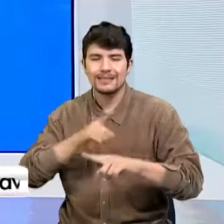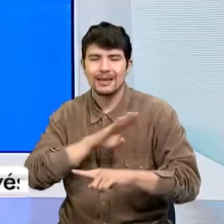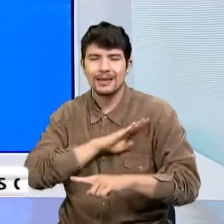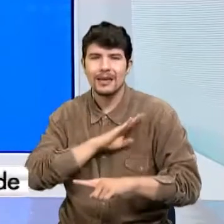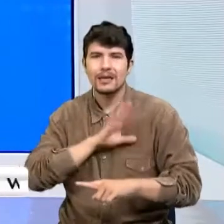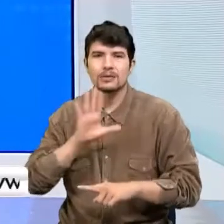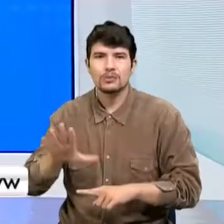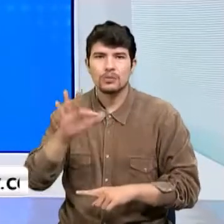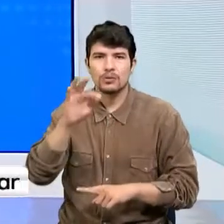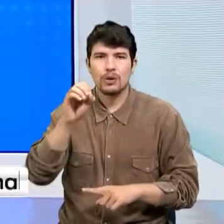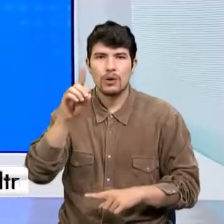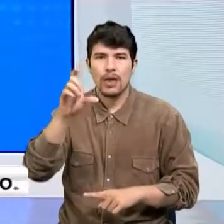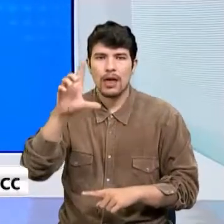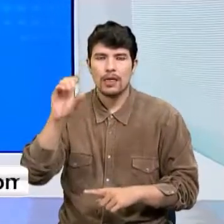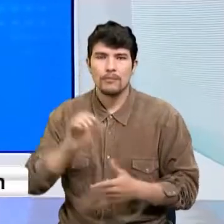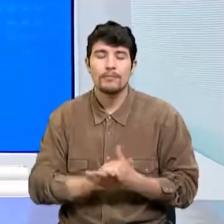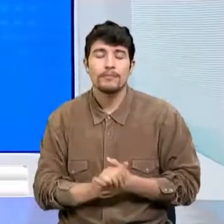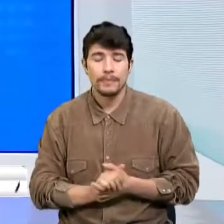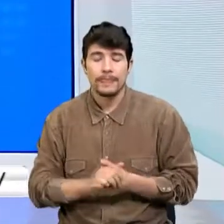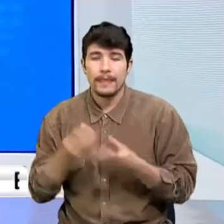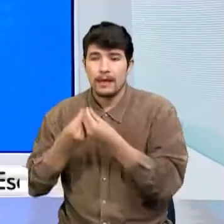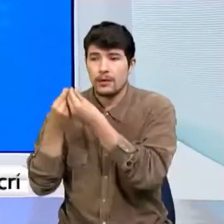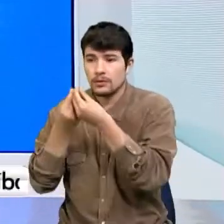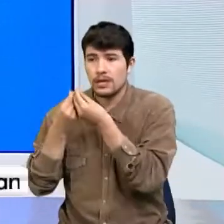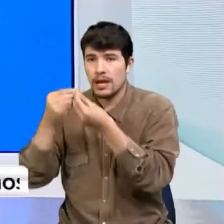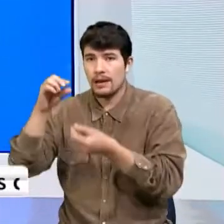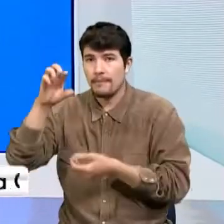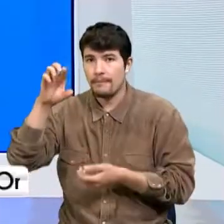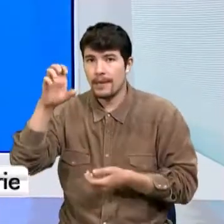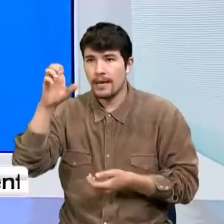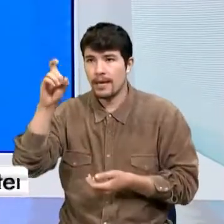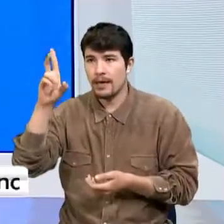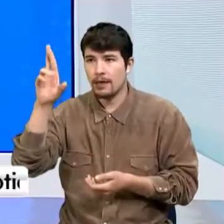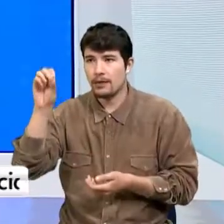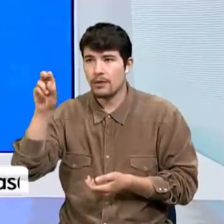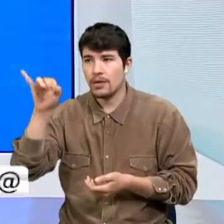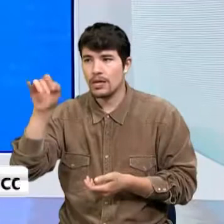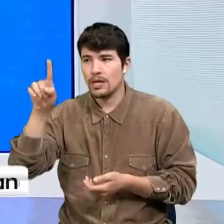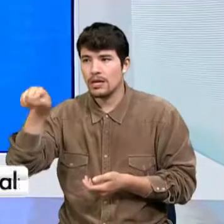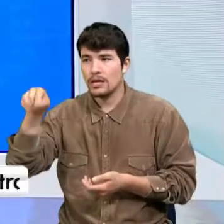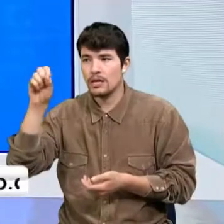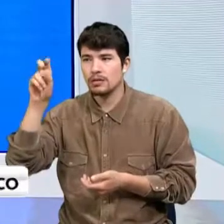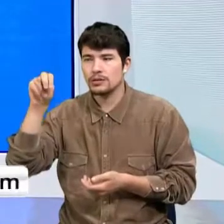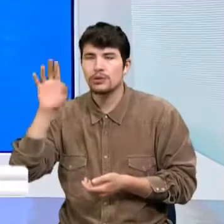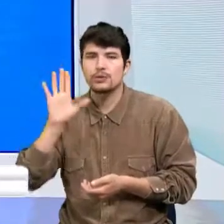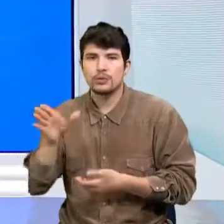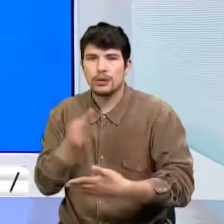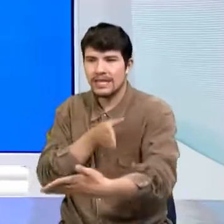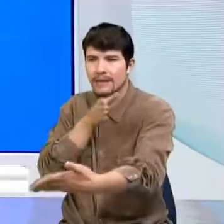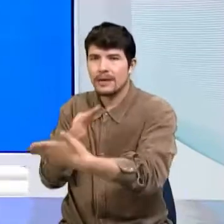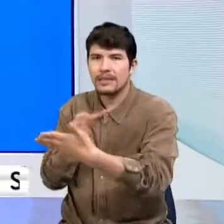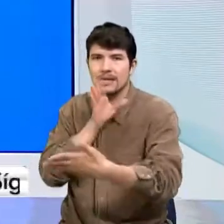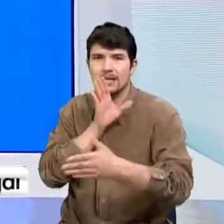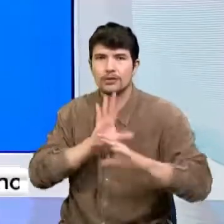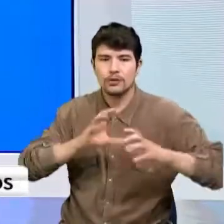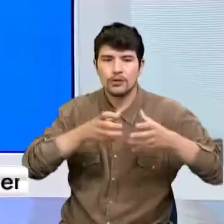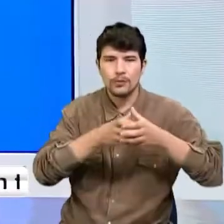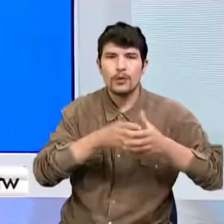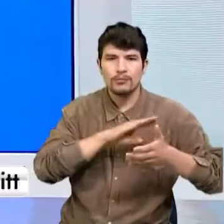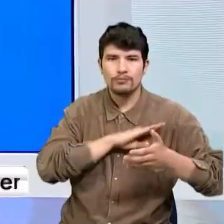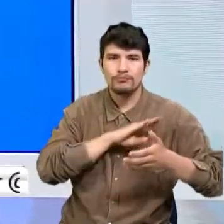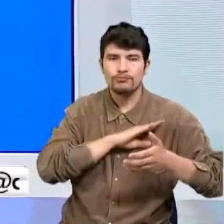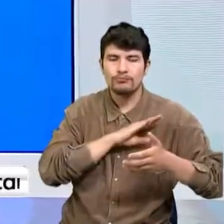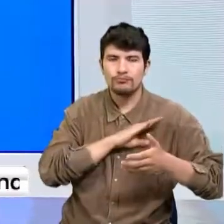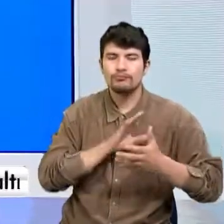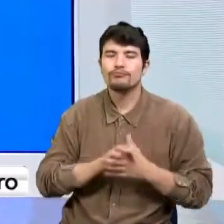concejal pedro nilson enfrenta una demanda por injuria y calumnia luego de protagonizar un debate contra la contratación del alcalde rodolfo hernández la denuncia